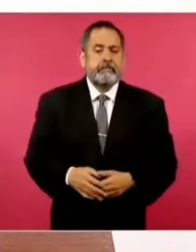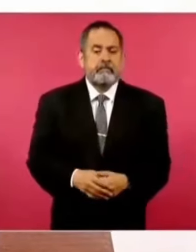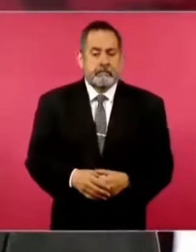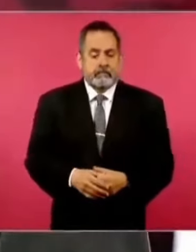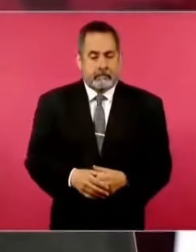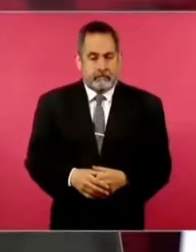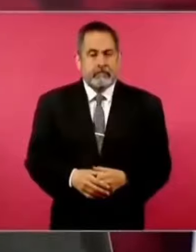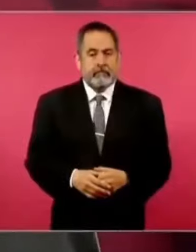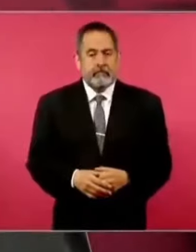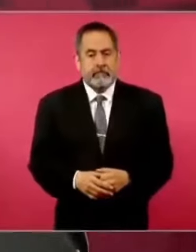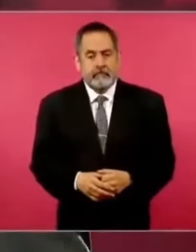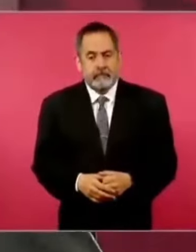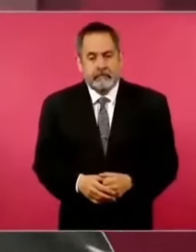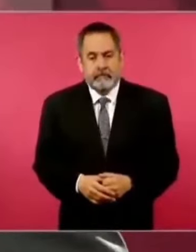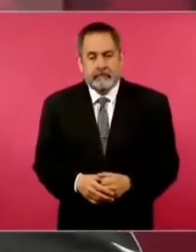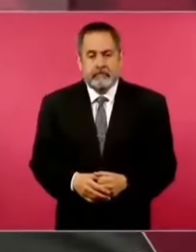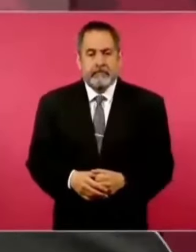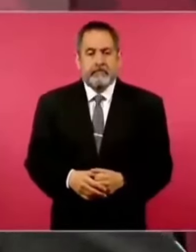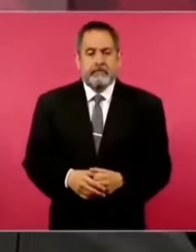porque